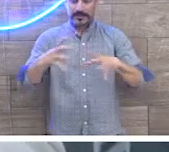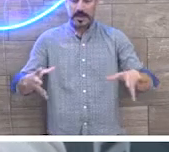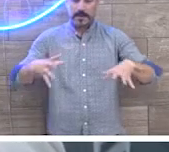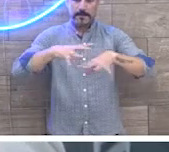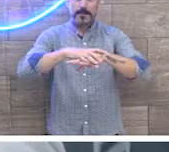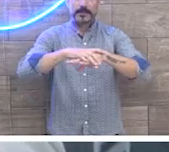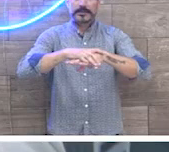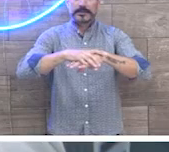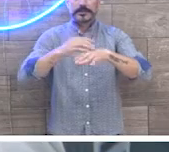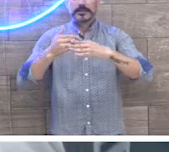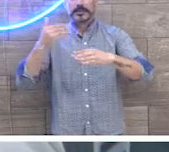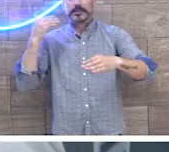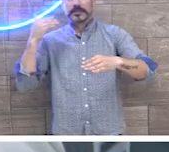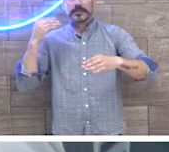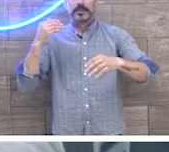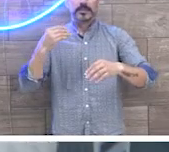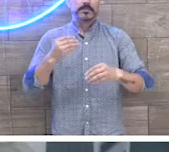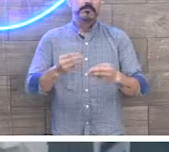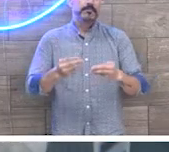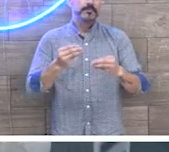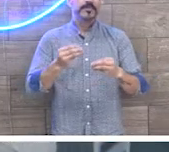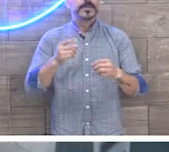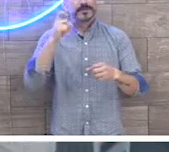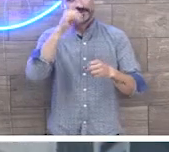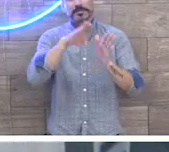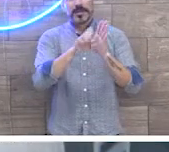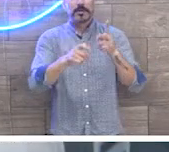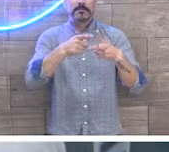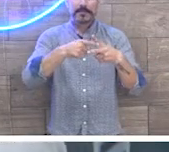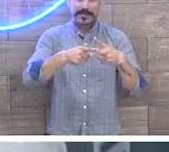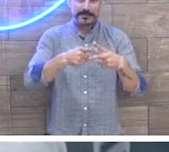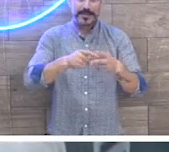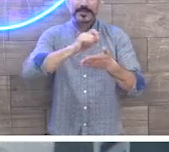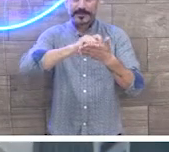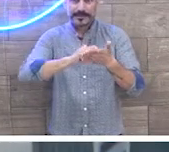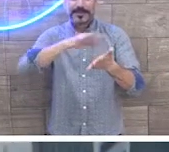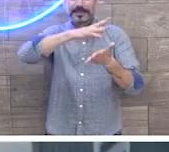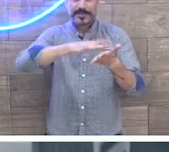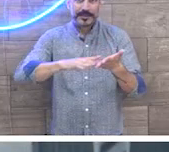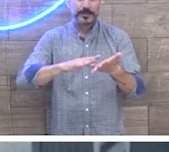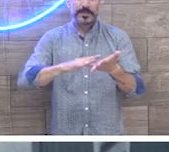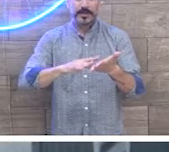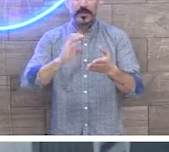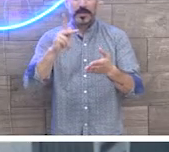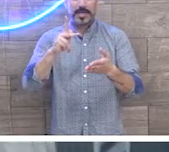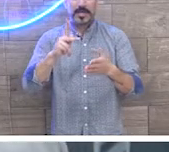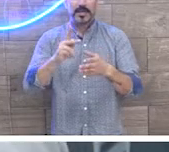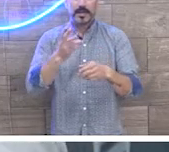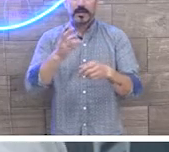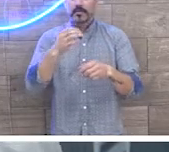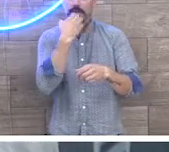en la lectura, la escritura y el cálculo elemental, y estaban dentro de la escuela regular, pero en un